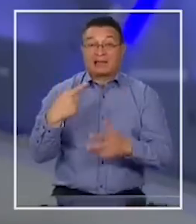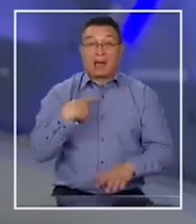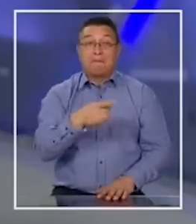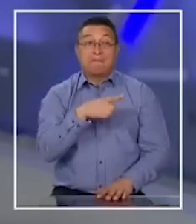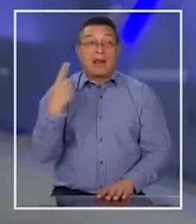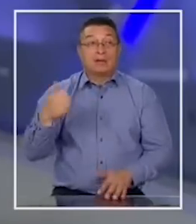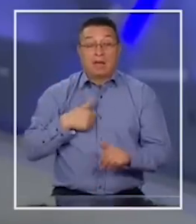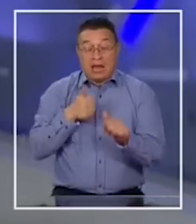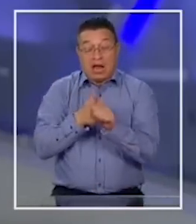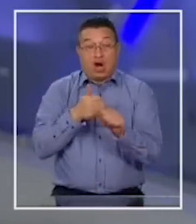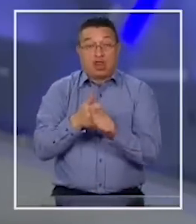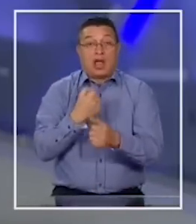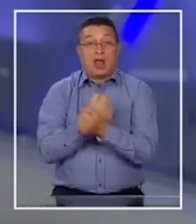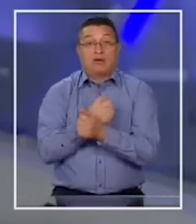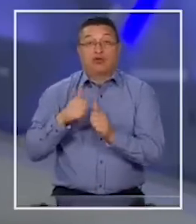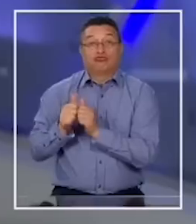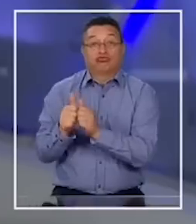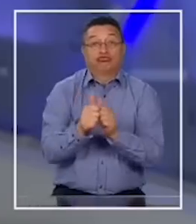policial